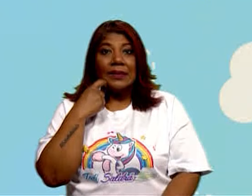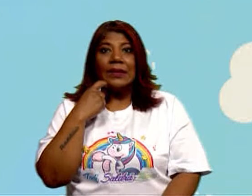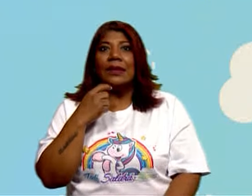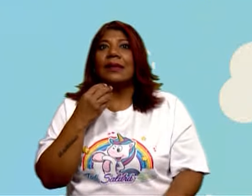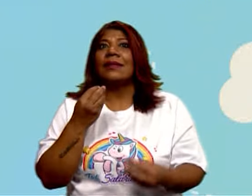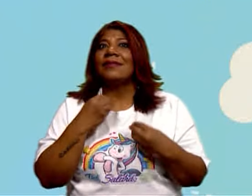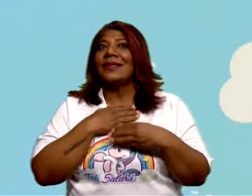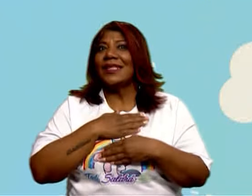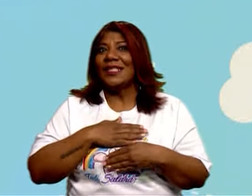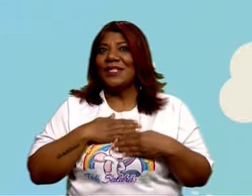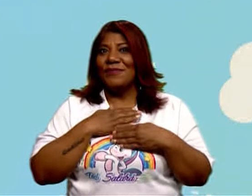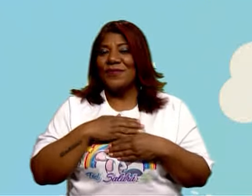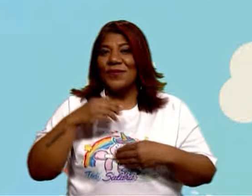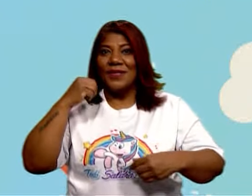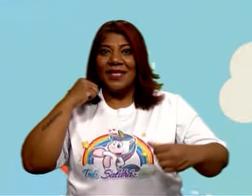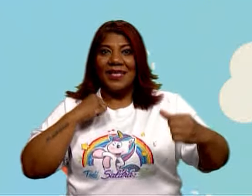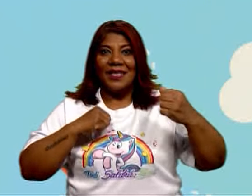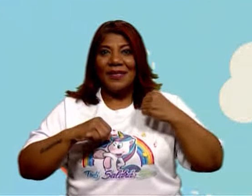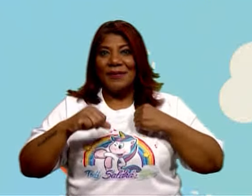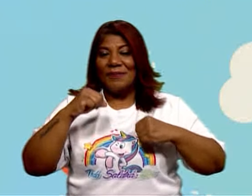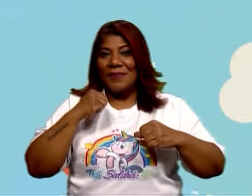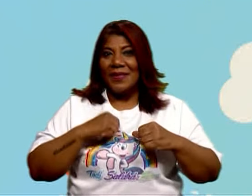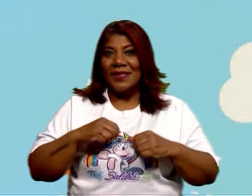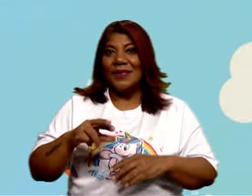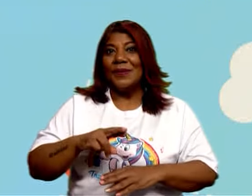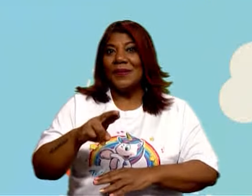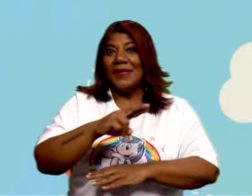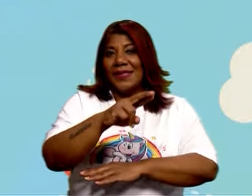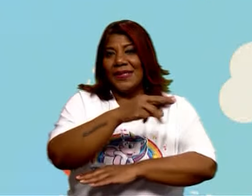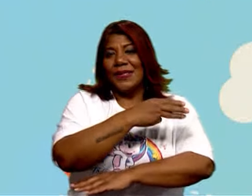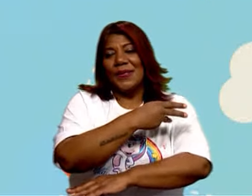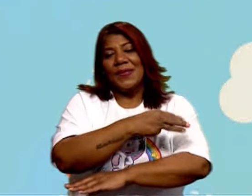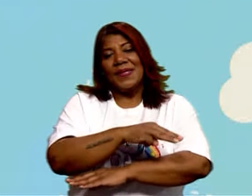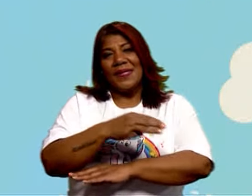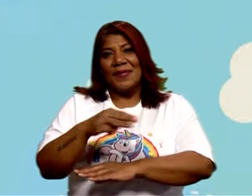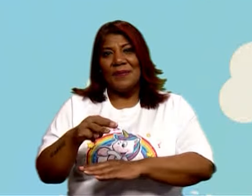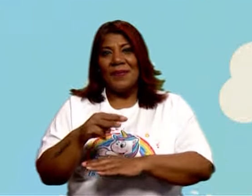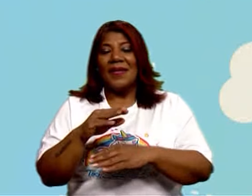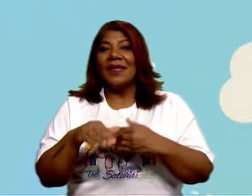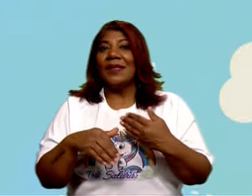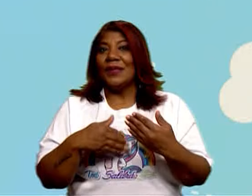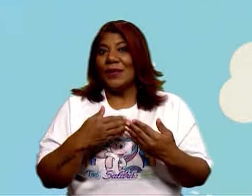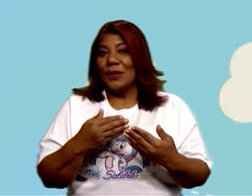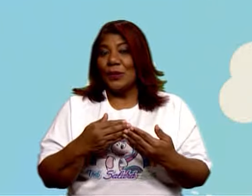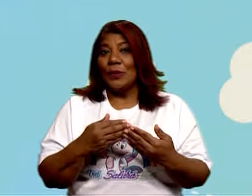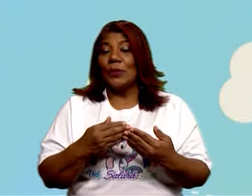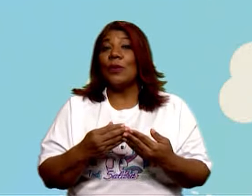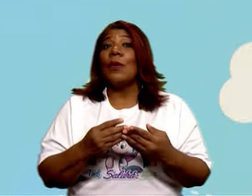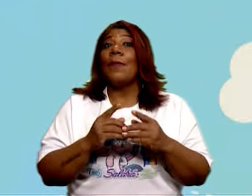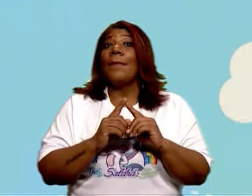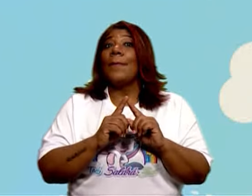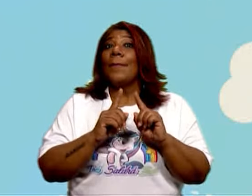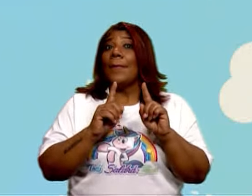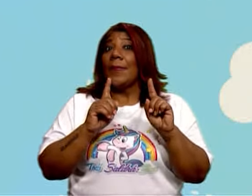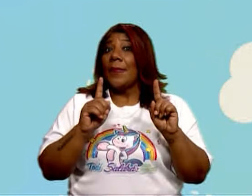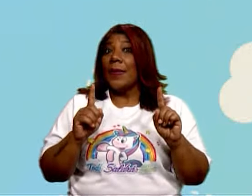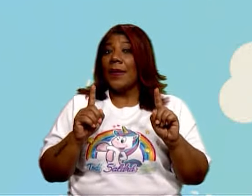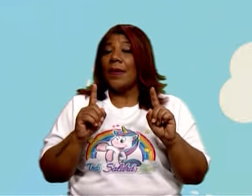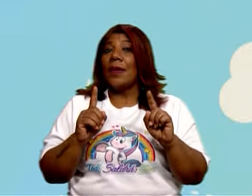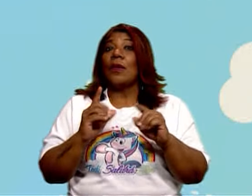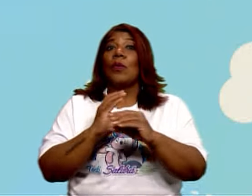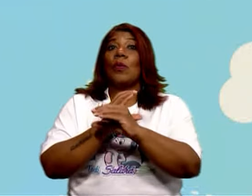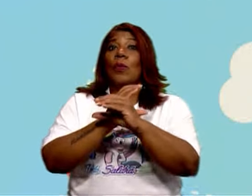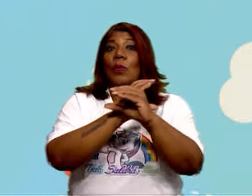playa. ¿Por qué? Porque no estaba lloviendo y no era de peligro para ninguno de nosotros. En el tiempo de